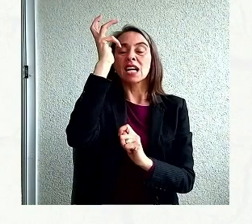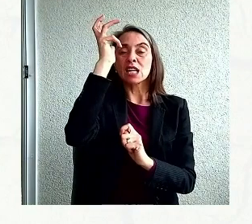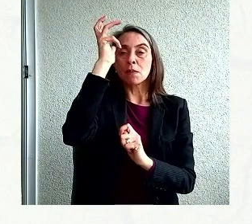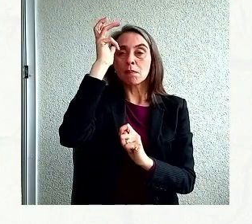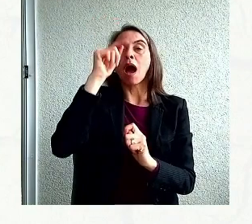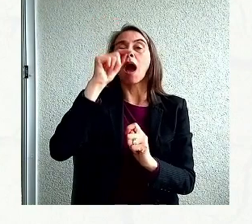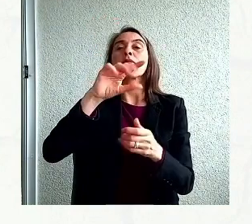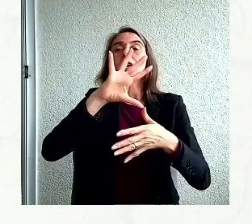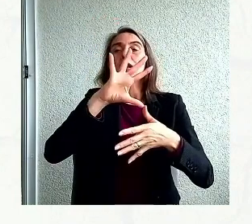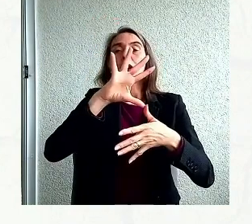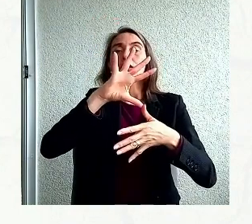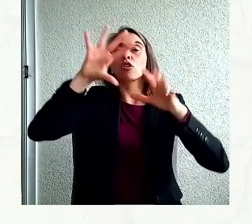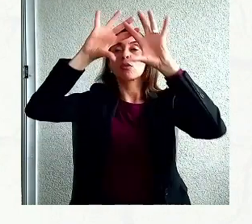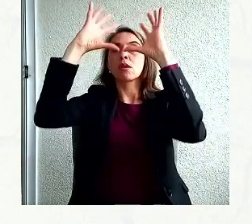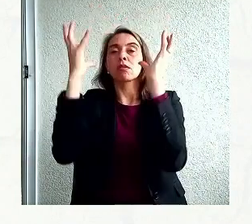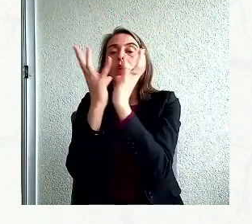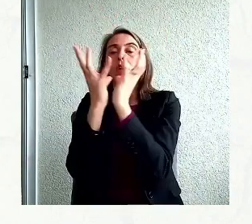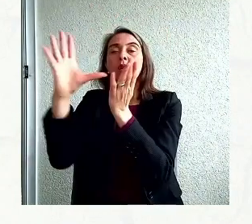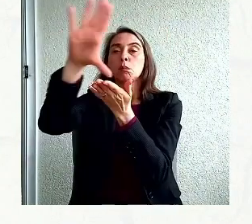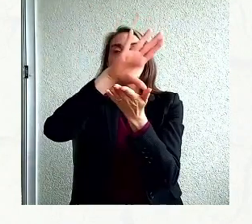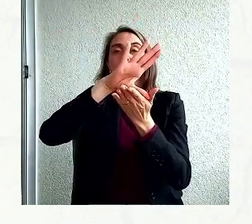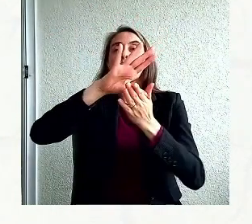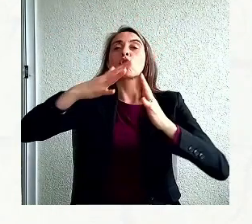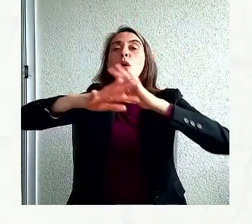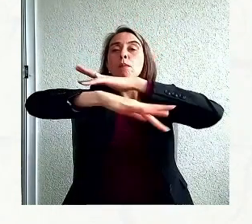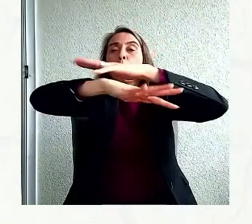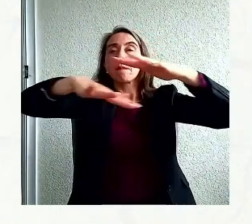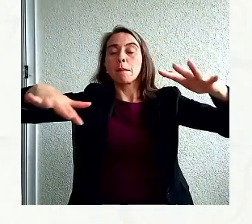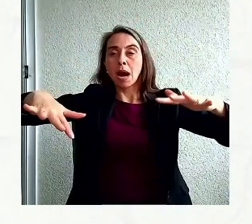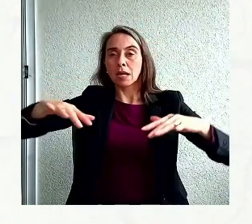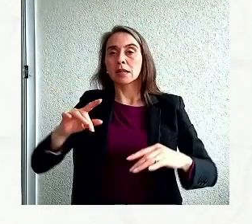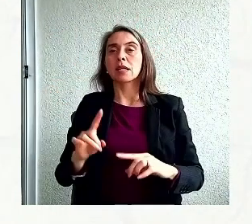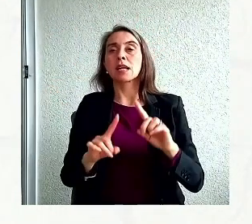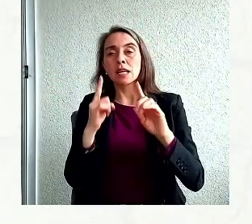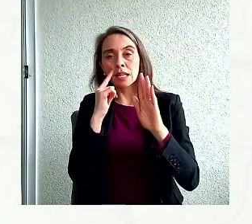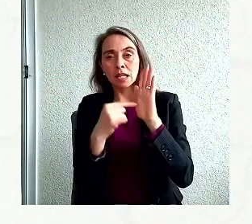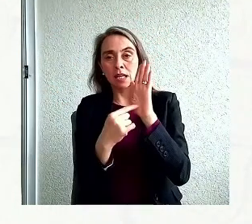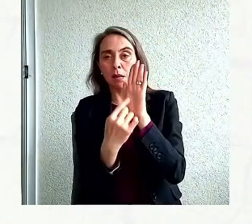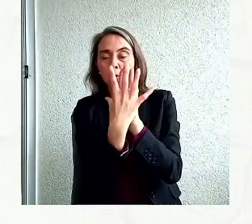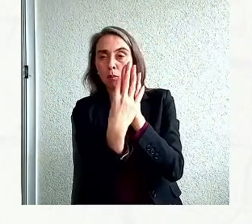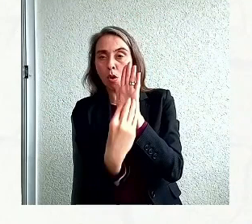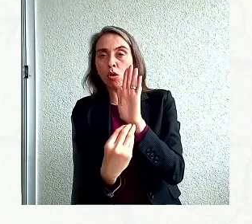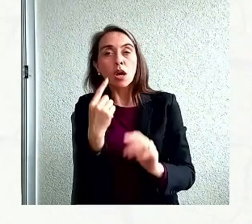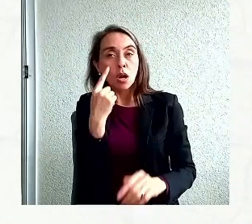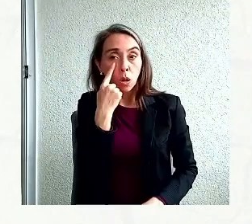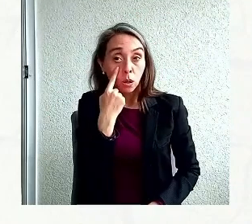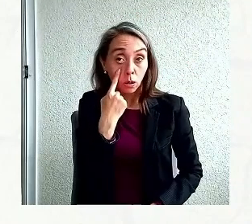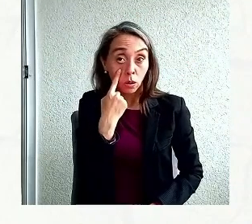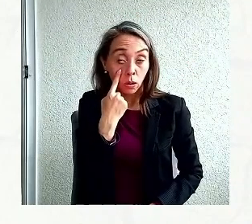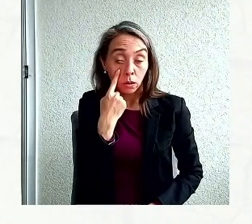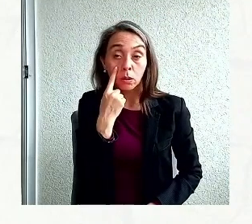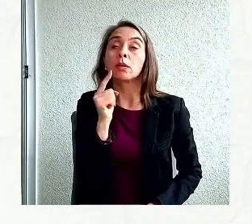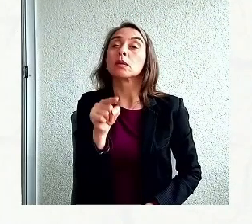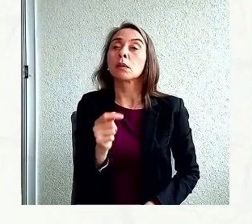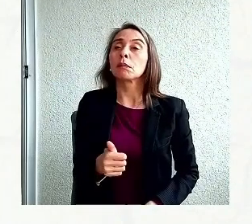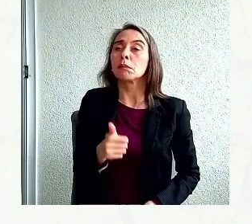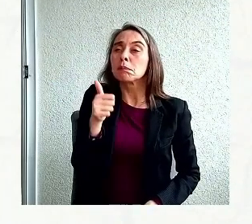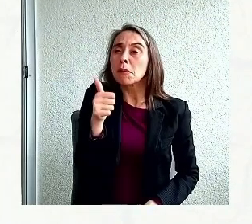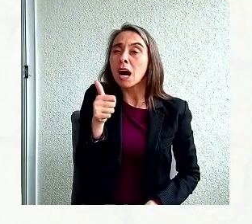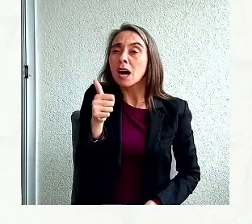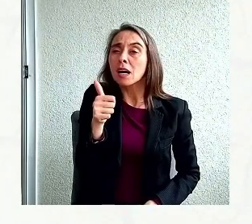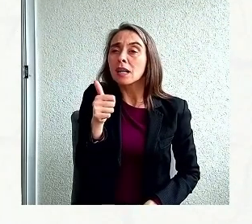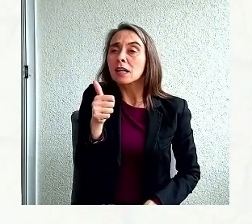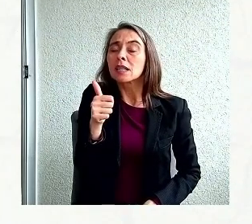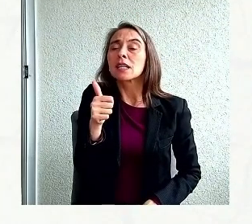modelos? Ojo, porque viene sobre todo en las regiones de altas latitudes, Ártico y Antártico, invasión de especies, o